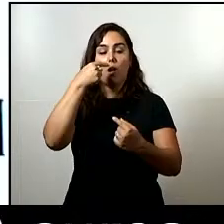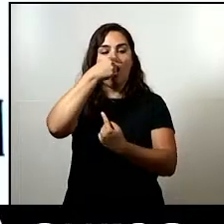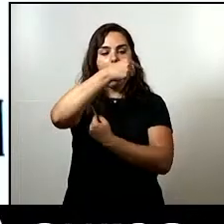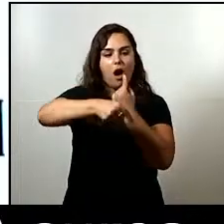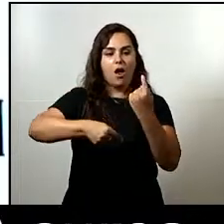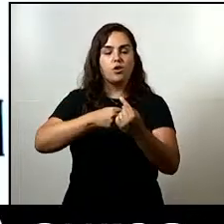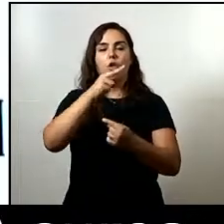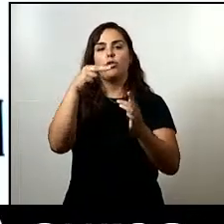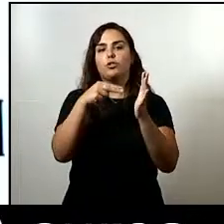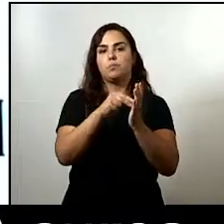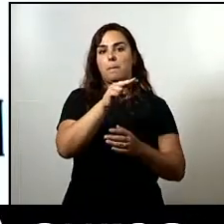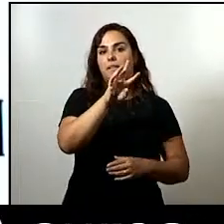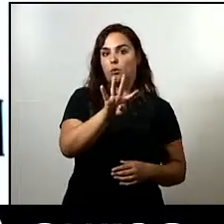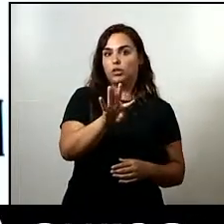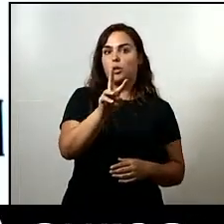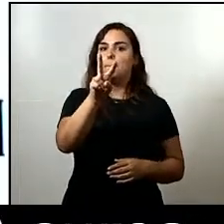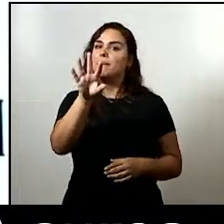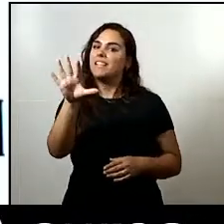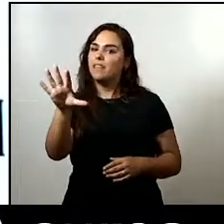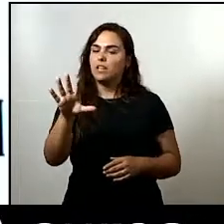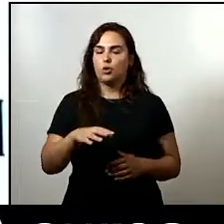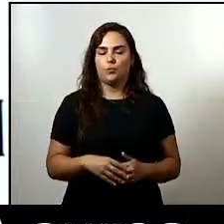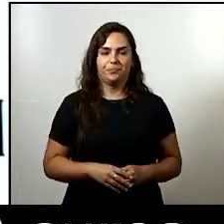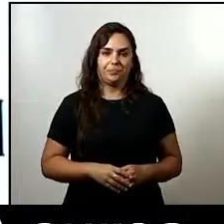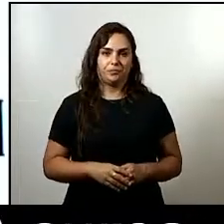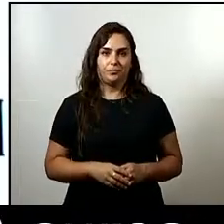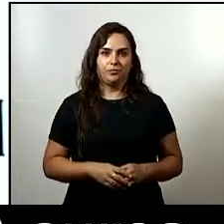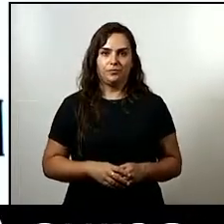de 2024 y 2025.